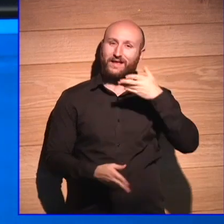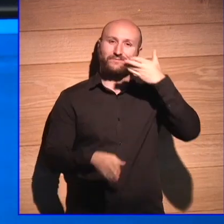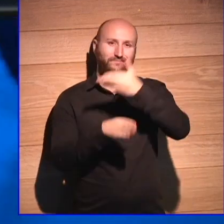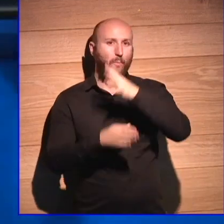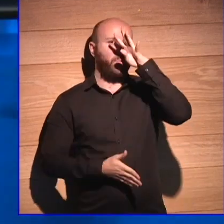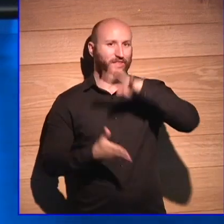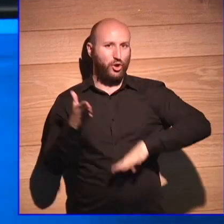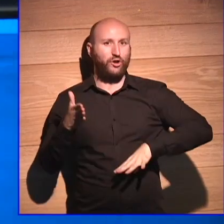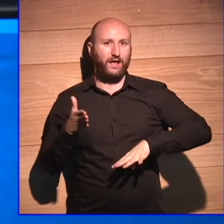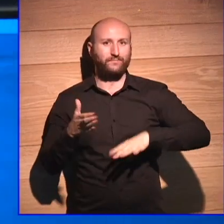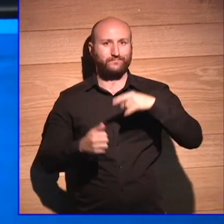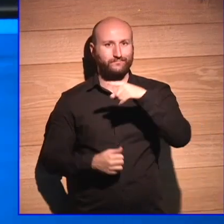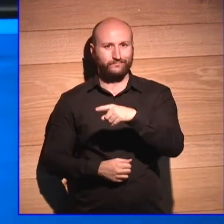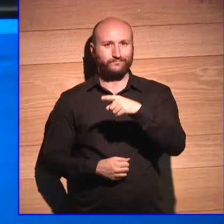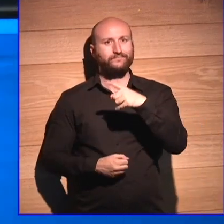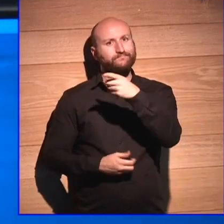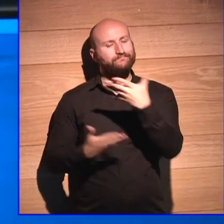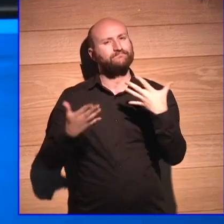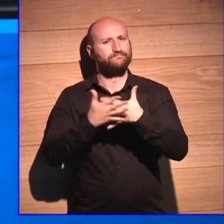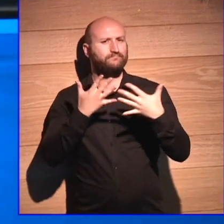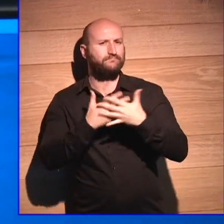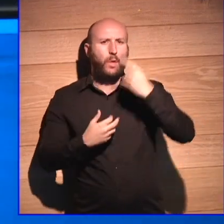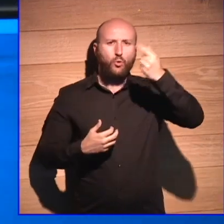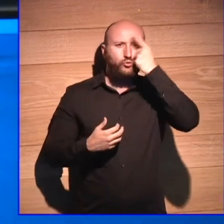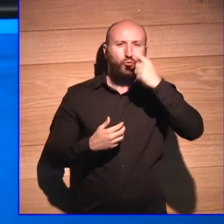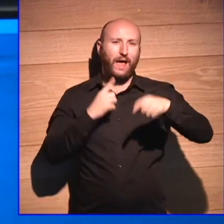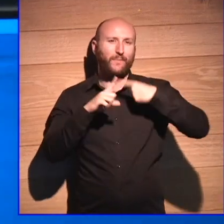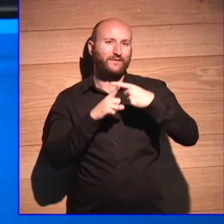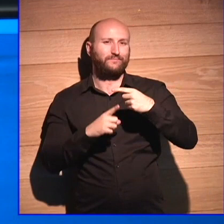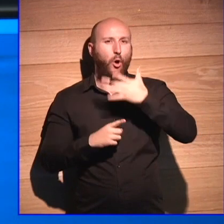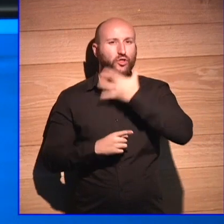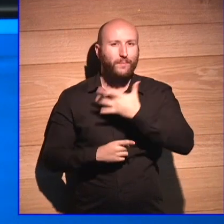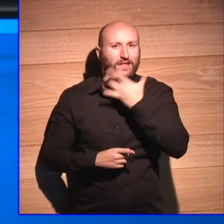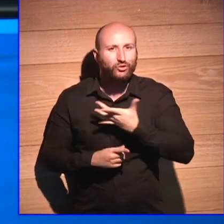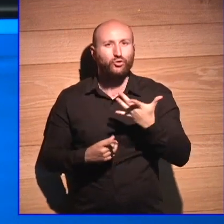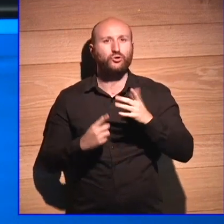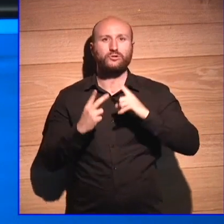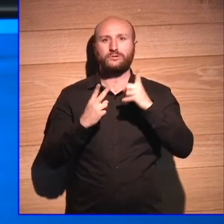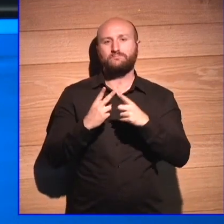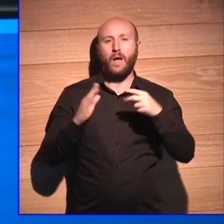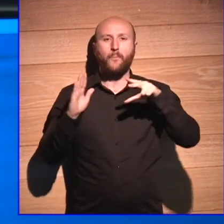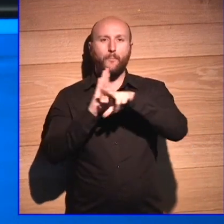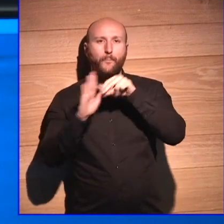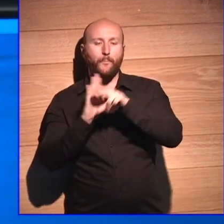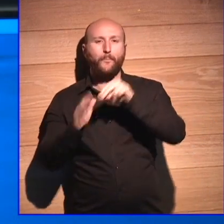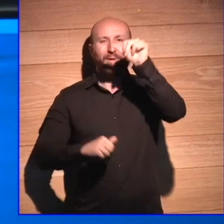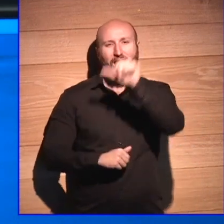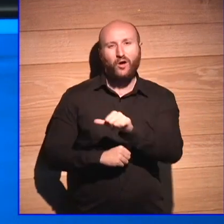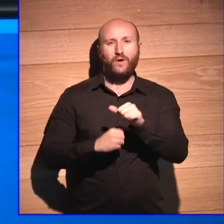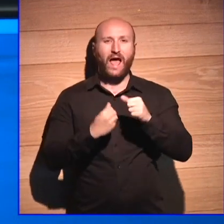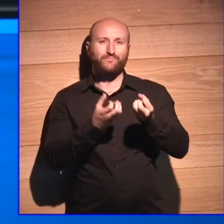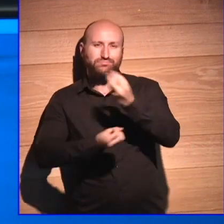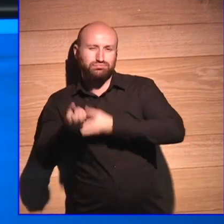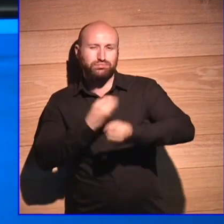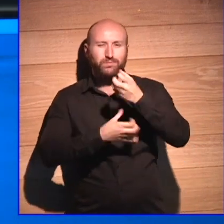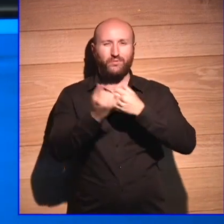Barcelona pues mezclando cultura y conocimiento, mezclando películas, charlas, eventos de todo